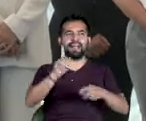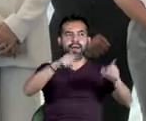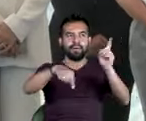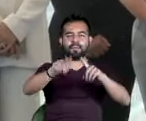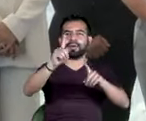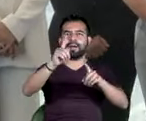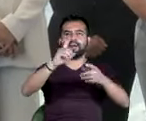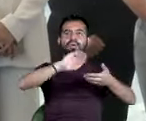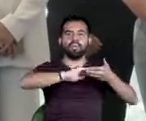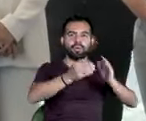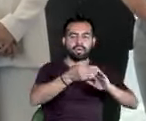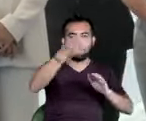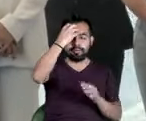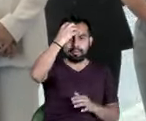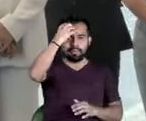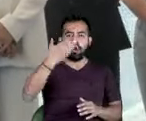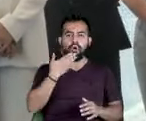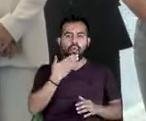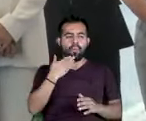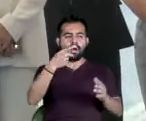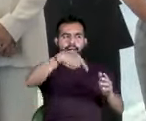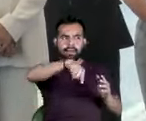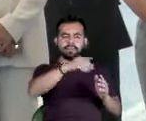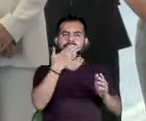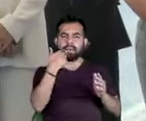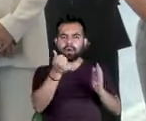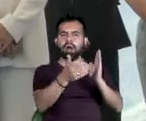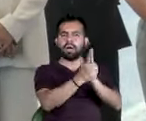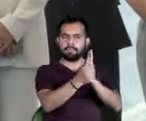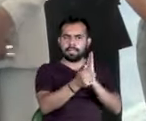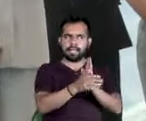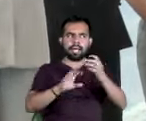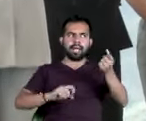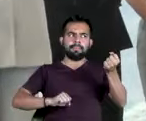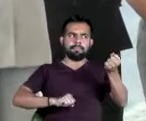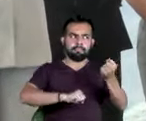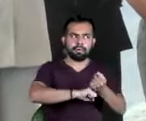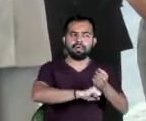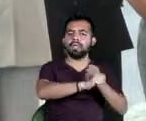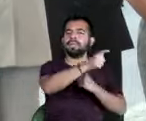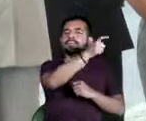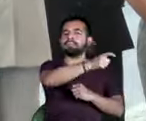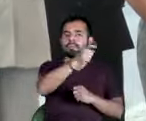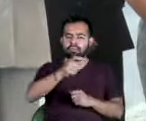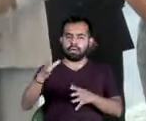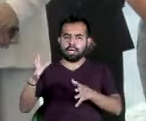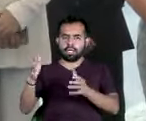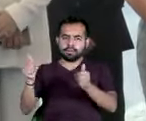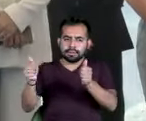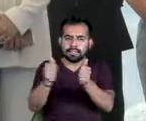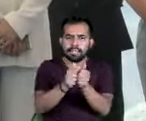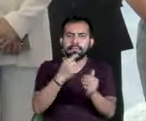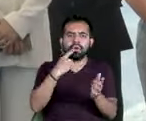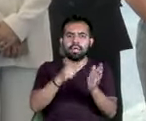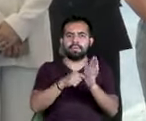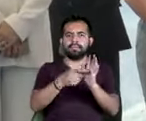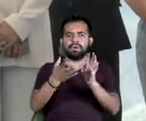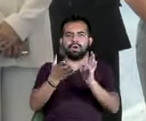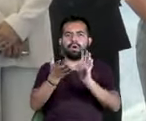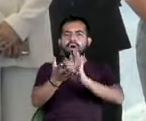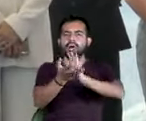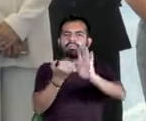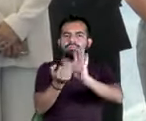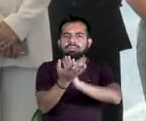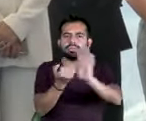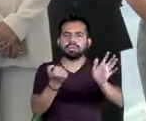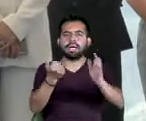municipio? ¿Por qué no les capacitamos para que sean ellos quienes apoyen, por ejemplo, a que la gente se acerque, ya no al cajero manual, sino al cajero